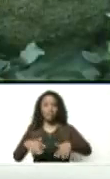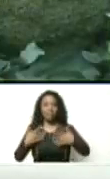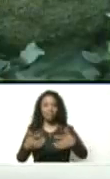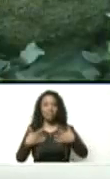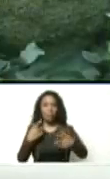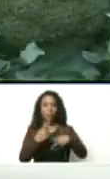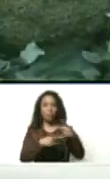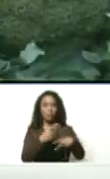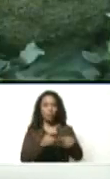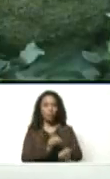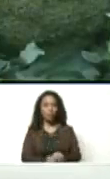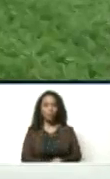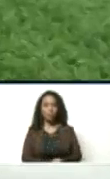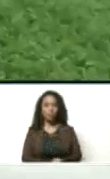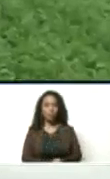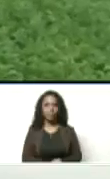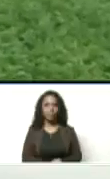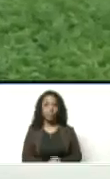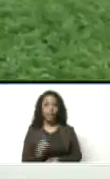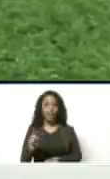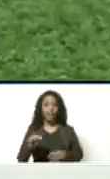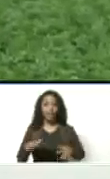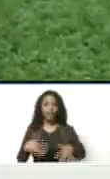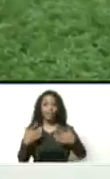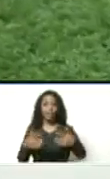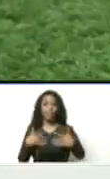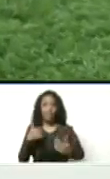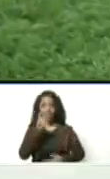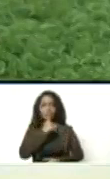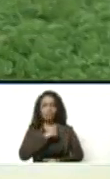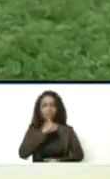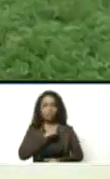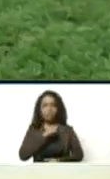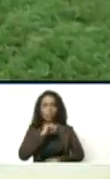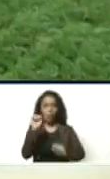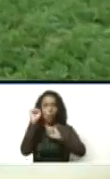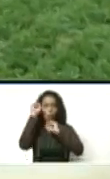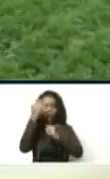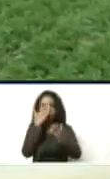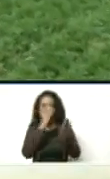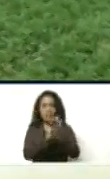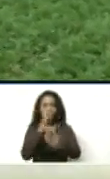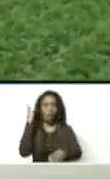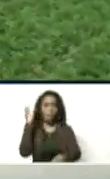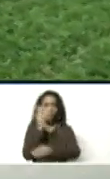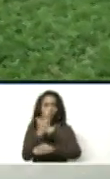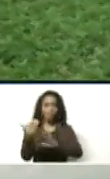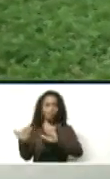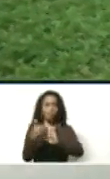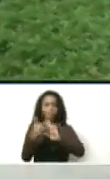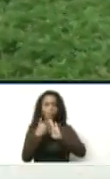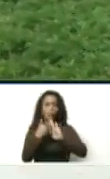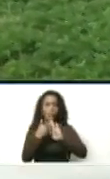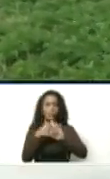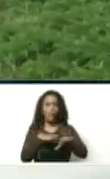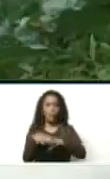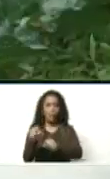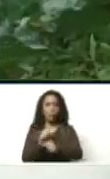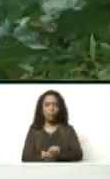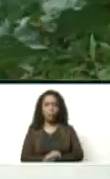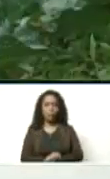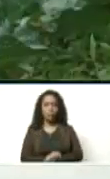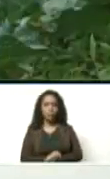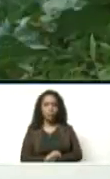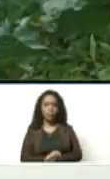productivo es el ánimo que ha surgido de la resistencia heroica frente a las sanciones criminales del imperialismo. Es